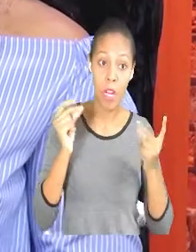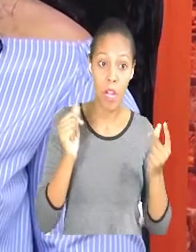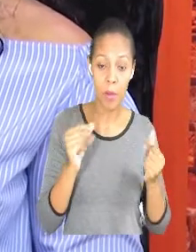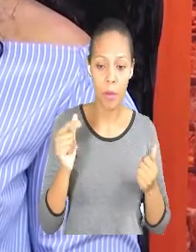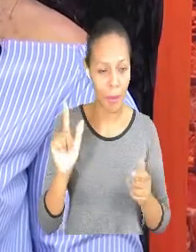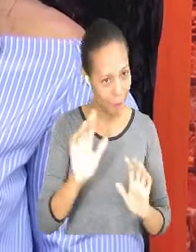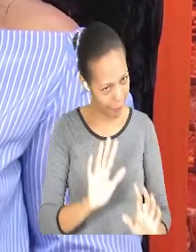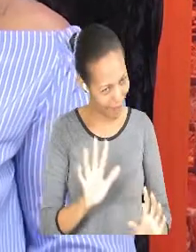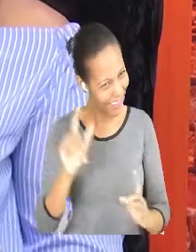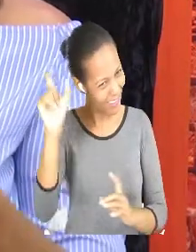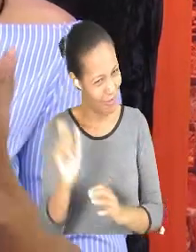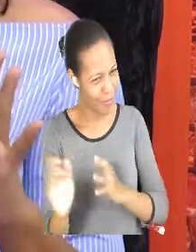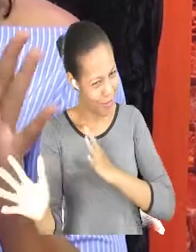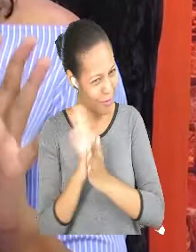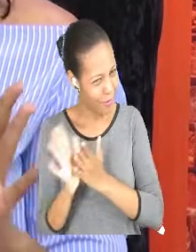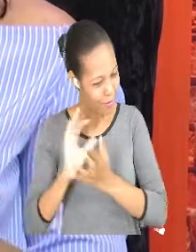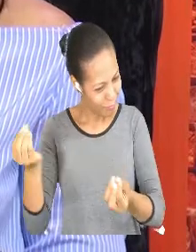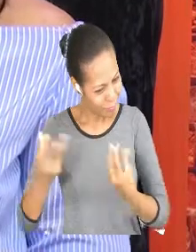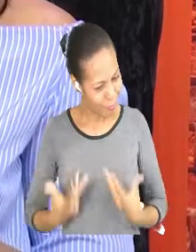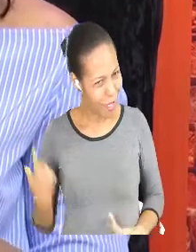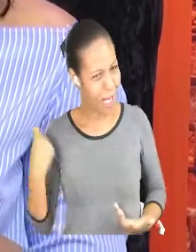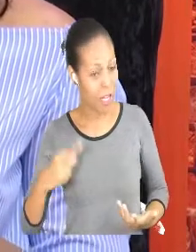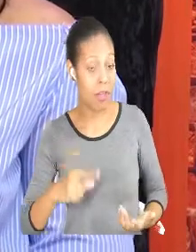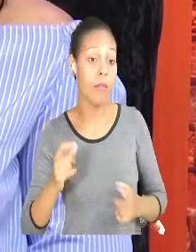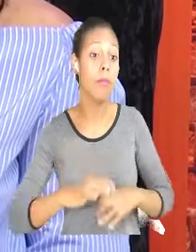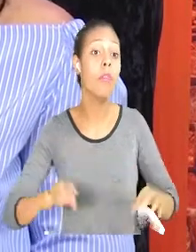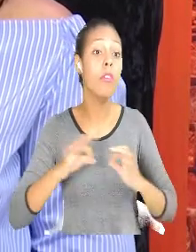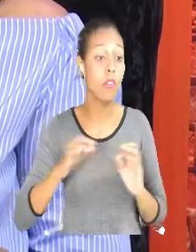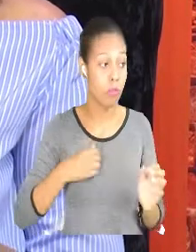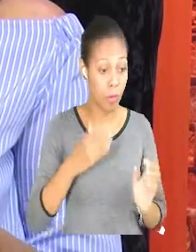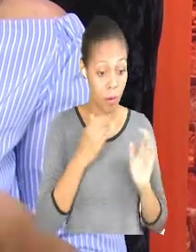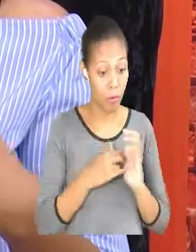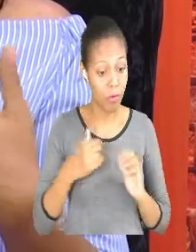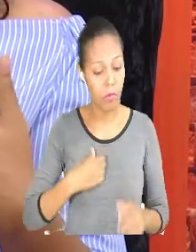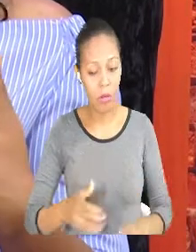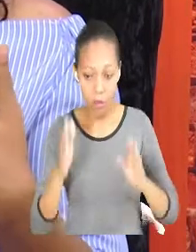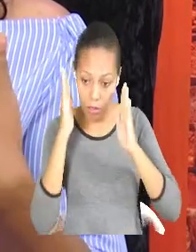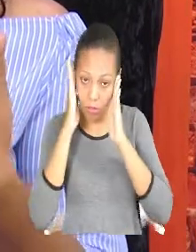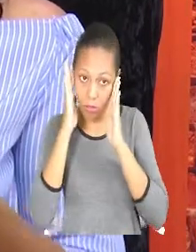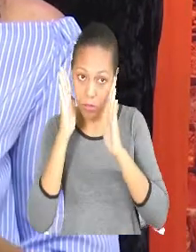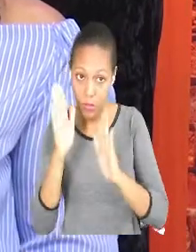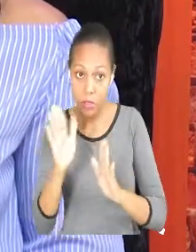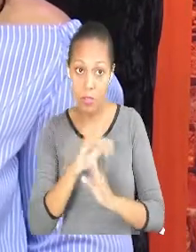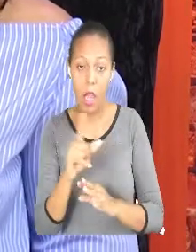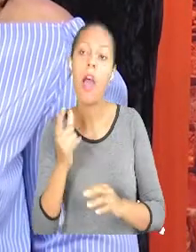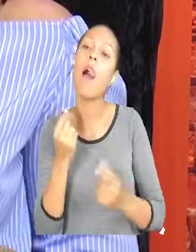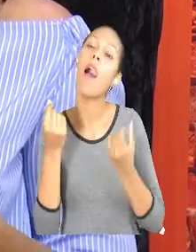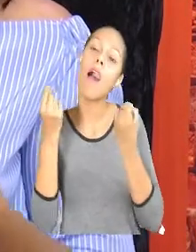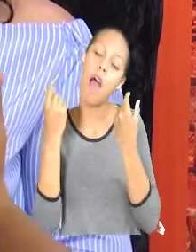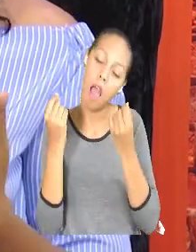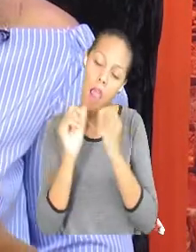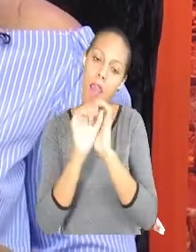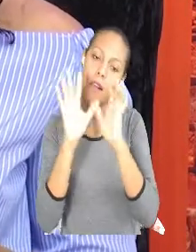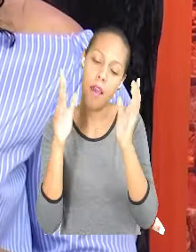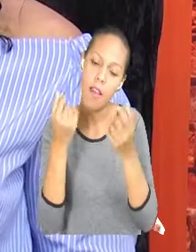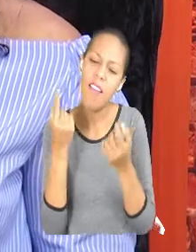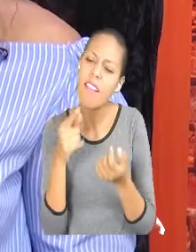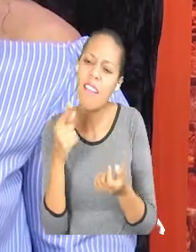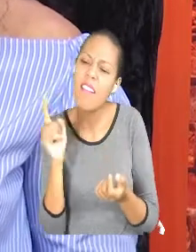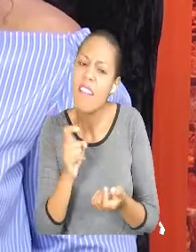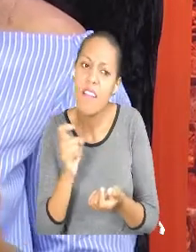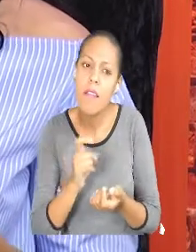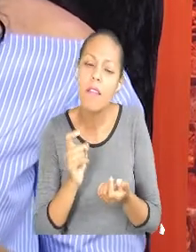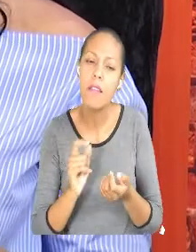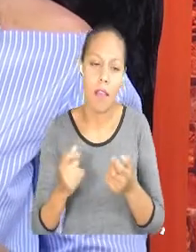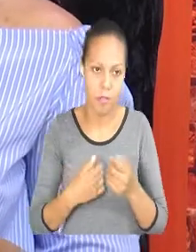persona está diciendo. Entonces, cuando estamos activamente en nuestra escucha, podemos entender lo que él está queriéndonos decir, qué es lo que está solicitando en ese